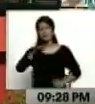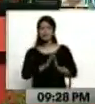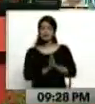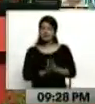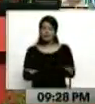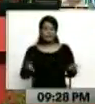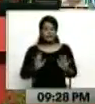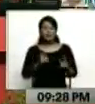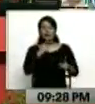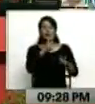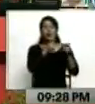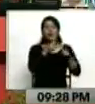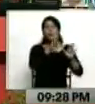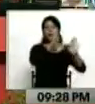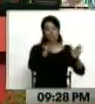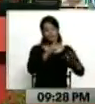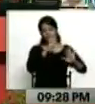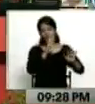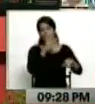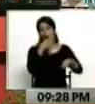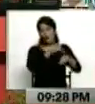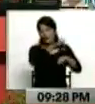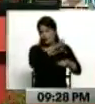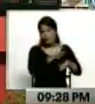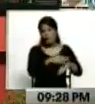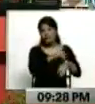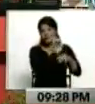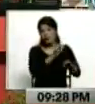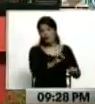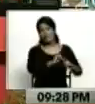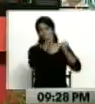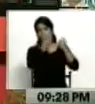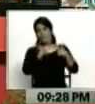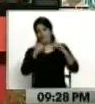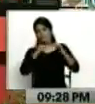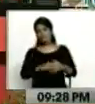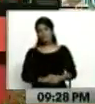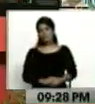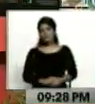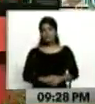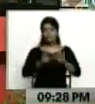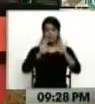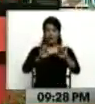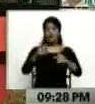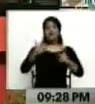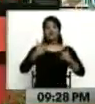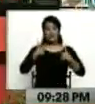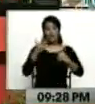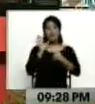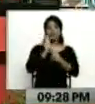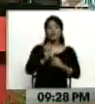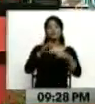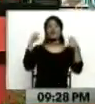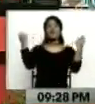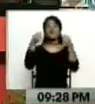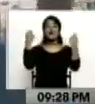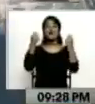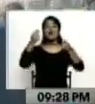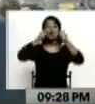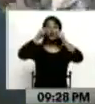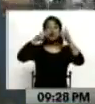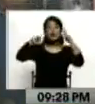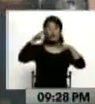me van a descomulgar mira aquí está el está de Venezuela en la la feria de turismo mundial si no saco esto no llego a